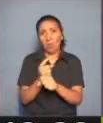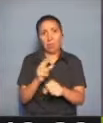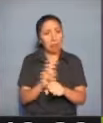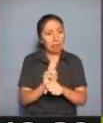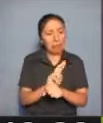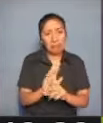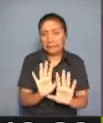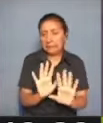alternativo de pasajeros